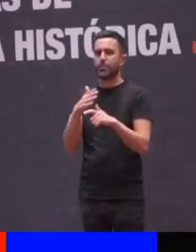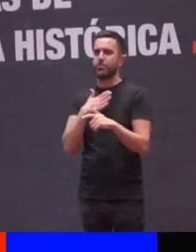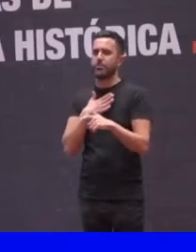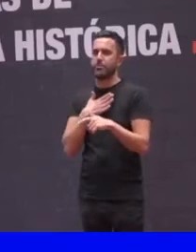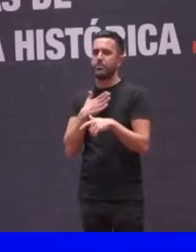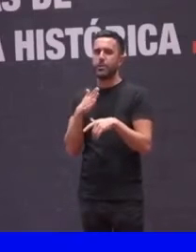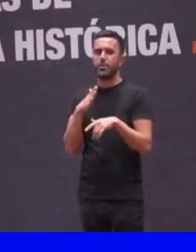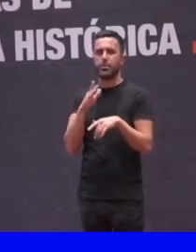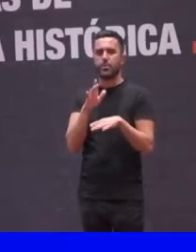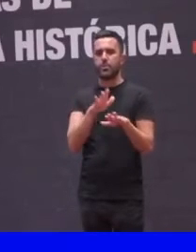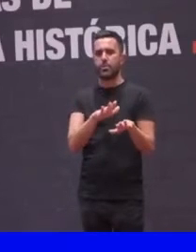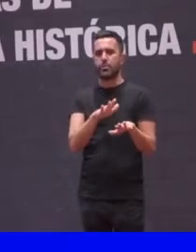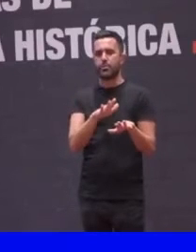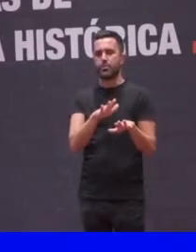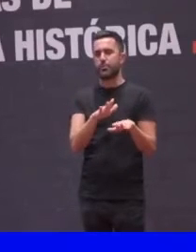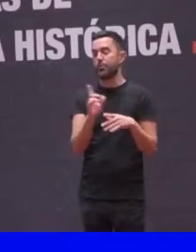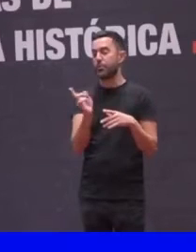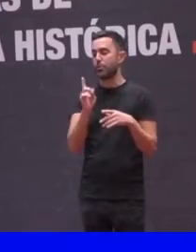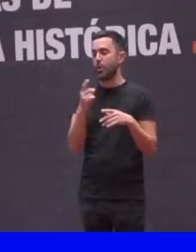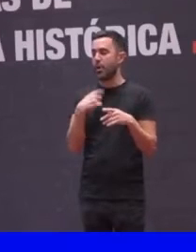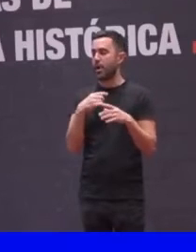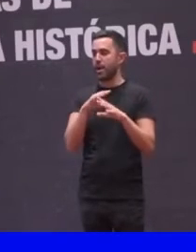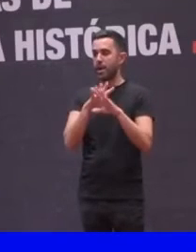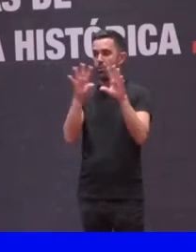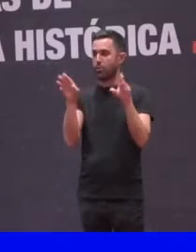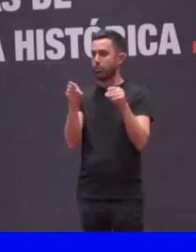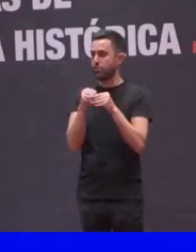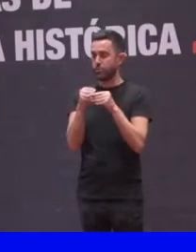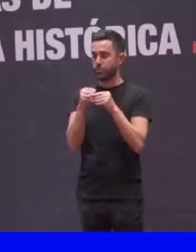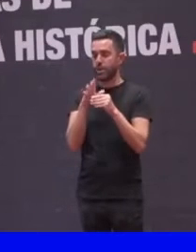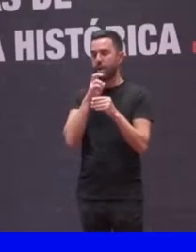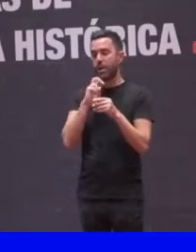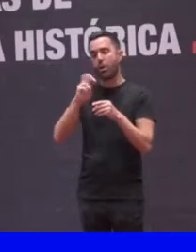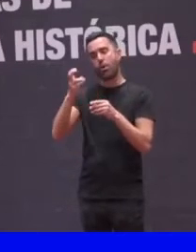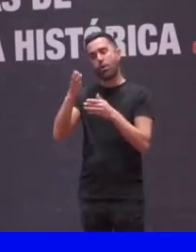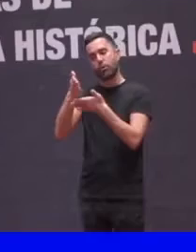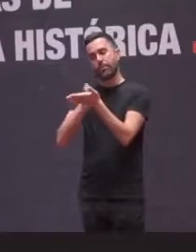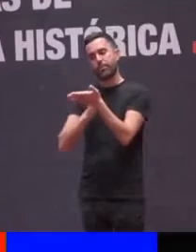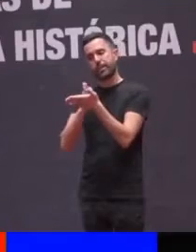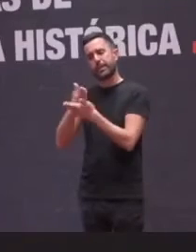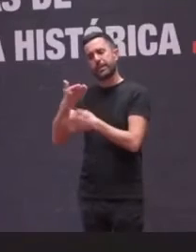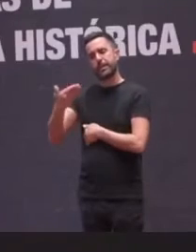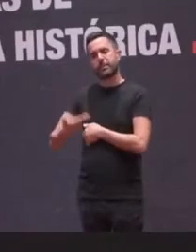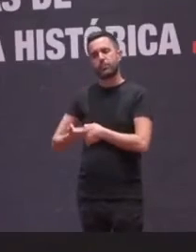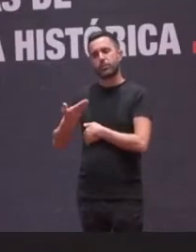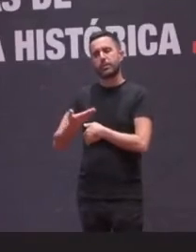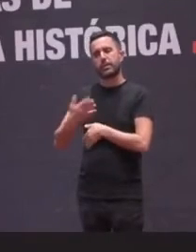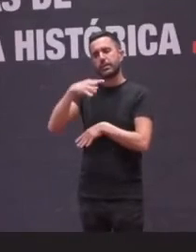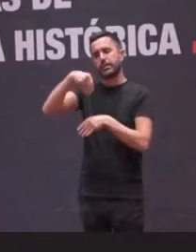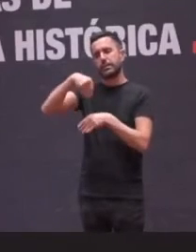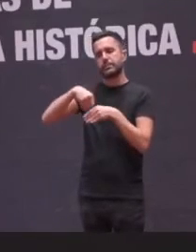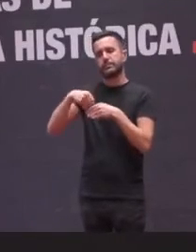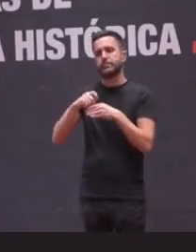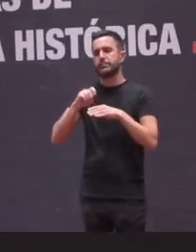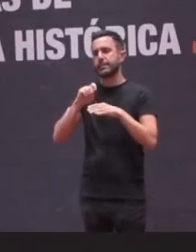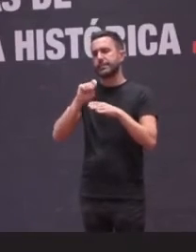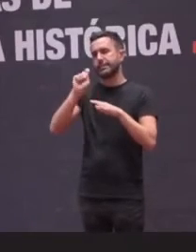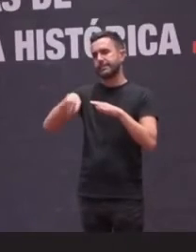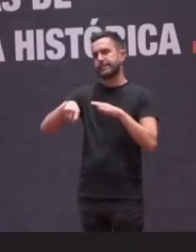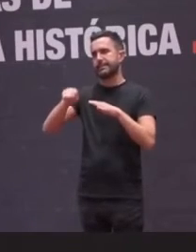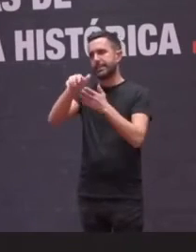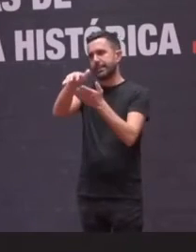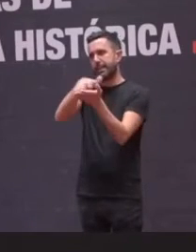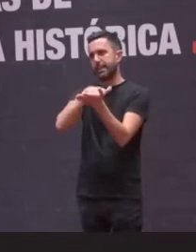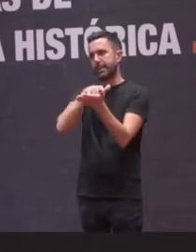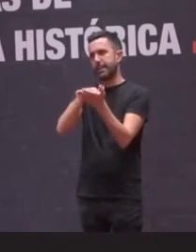Pero non. Non é a conclusión, porque... E aí ven outra parte clave da sentencia, que o Estado